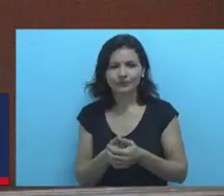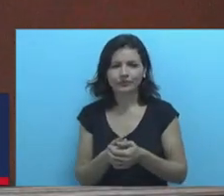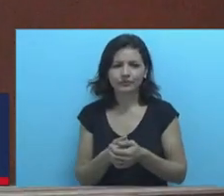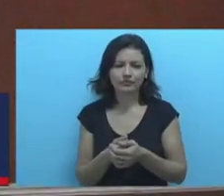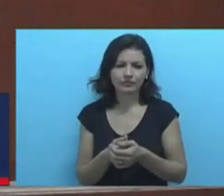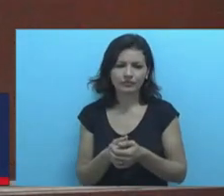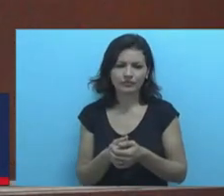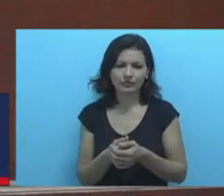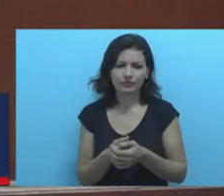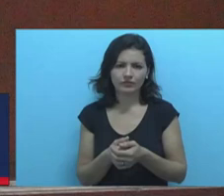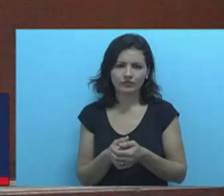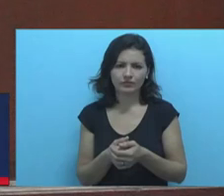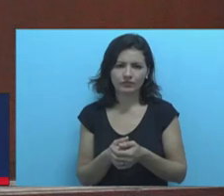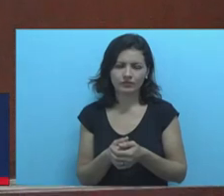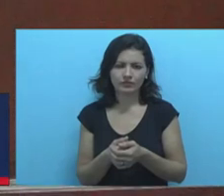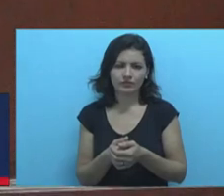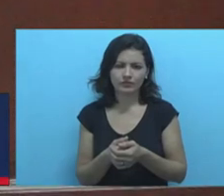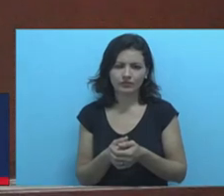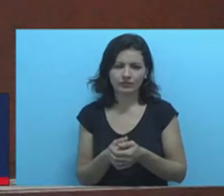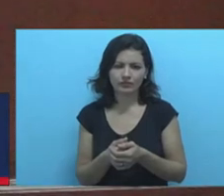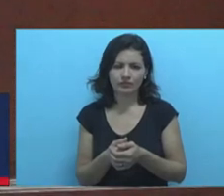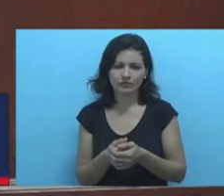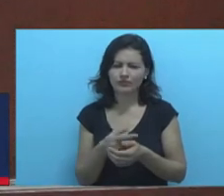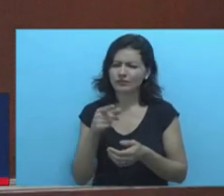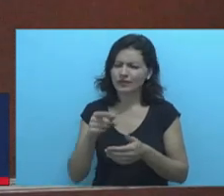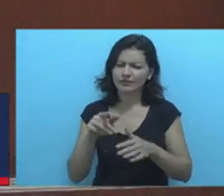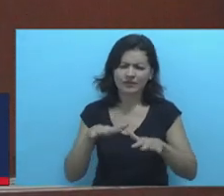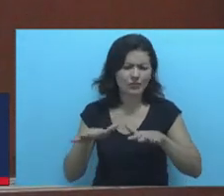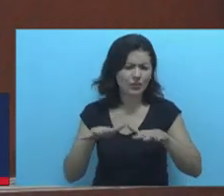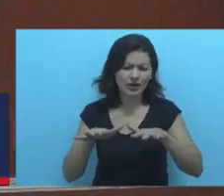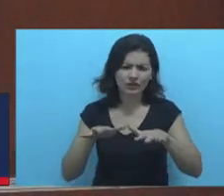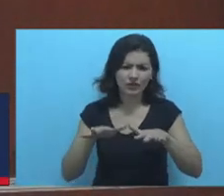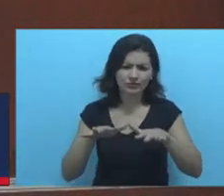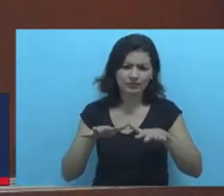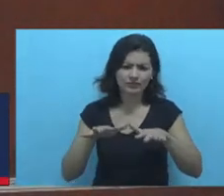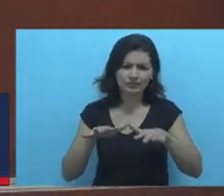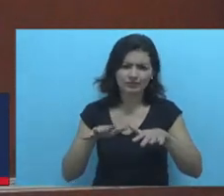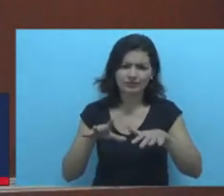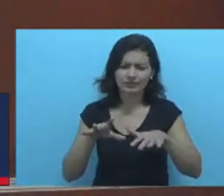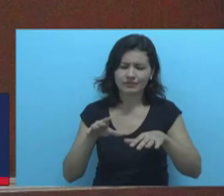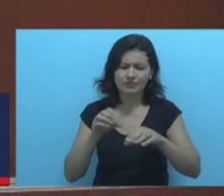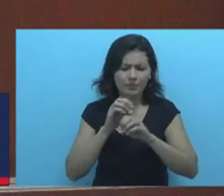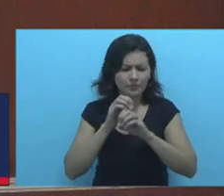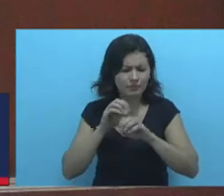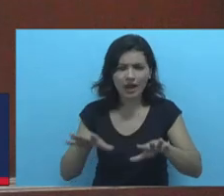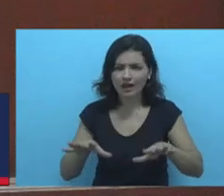hacer de este dramático momento que estamos viviendo.